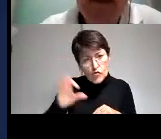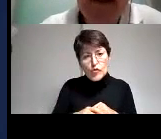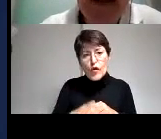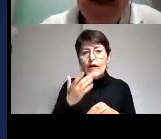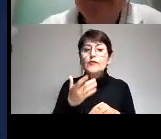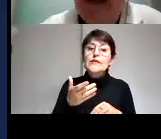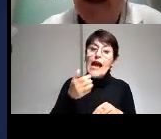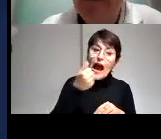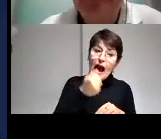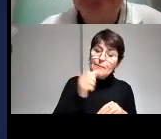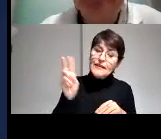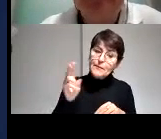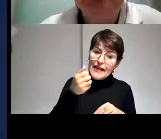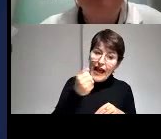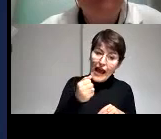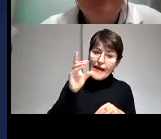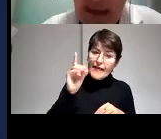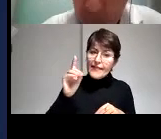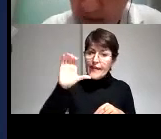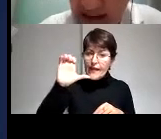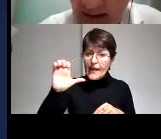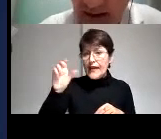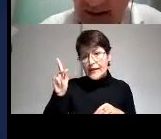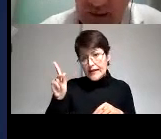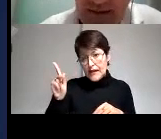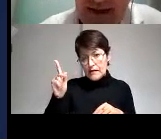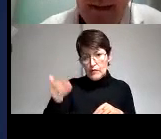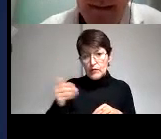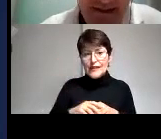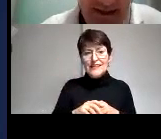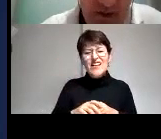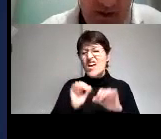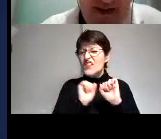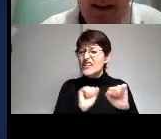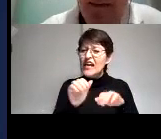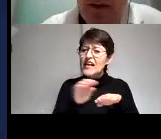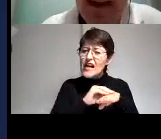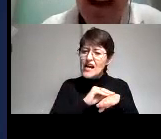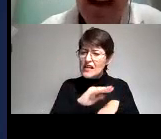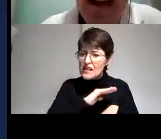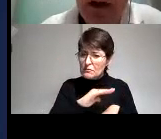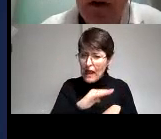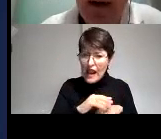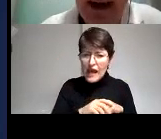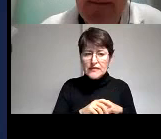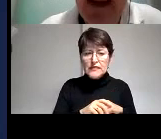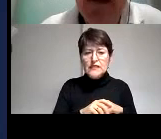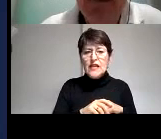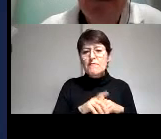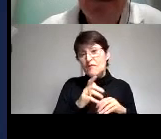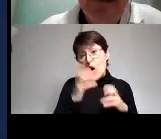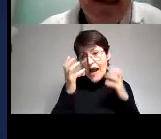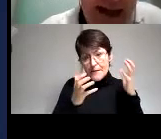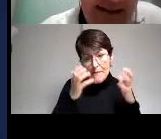A, la D, la E y la K. Hemos de evitar las grasas saturadas, que como bien sabéis predominan en el reino